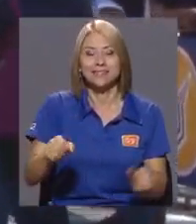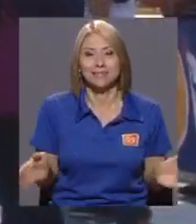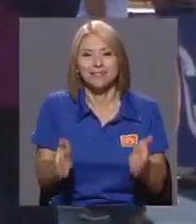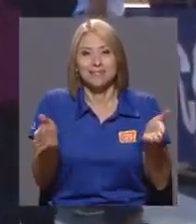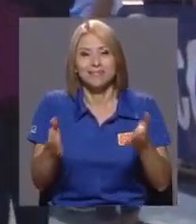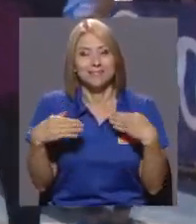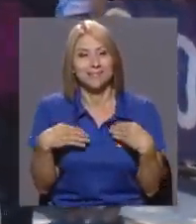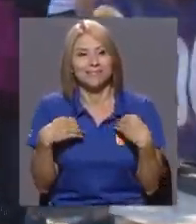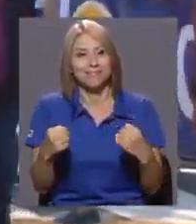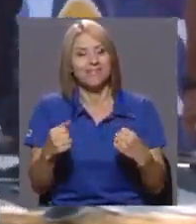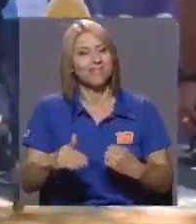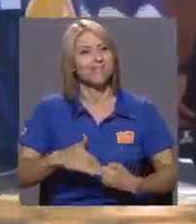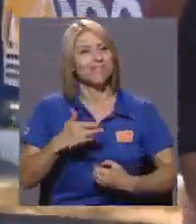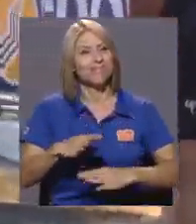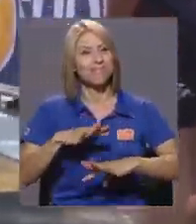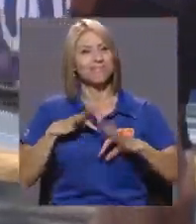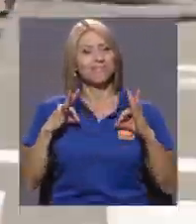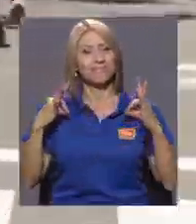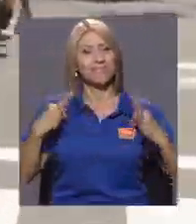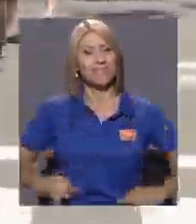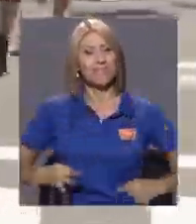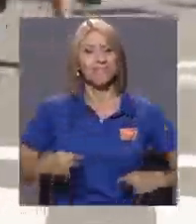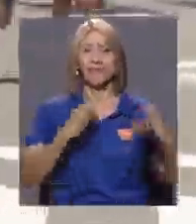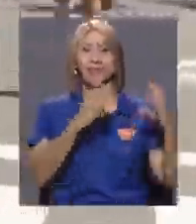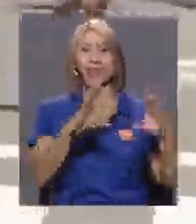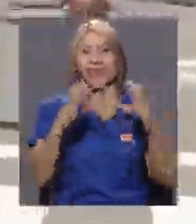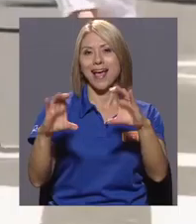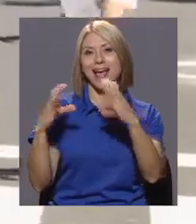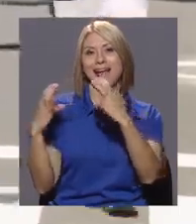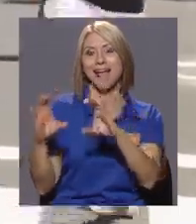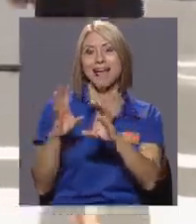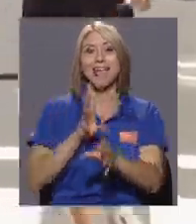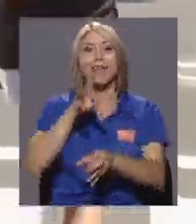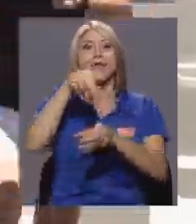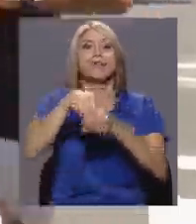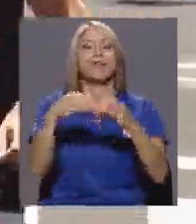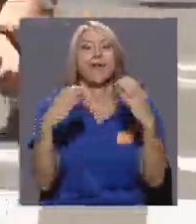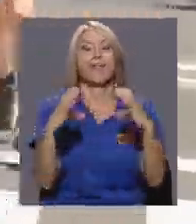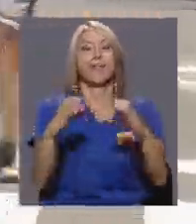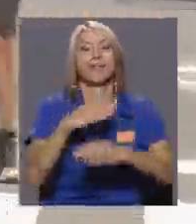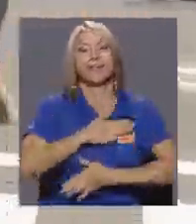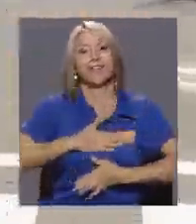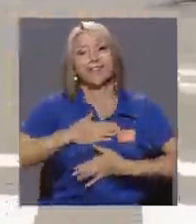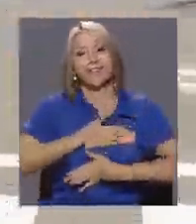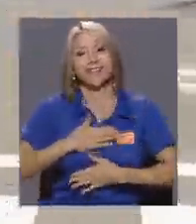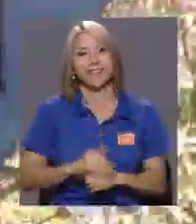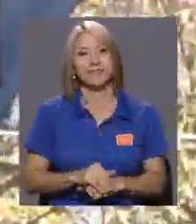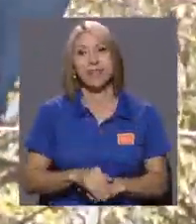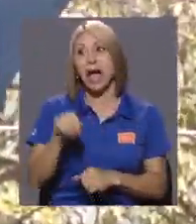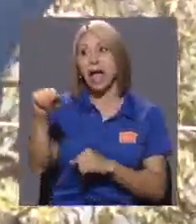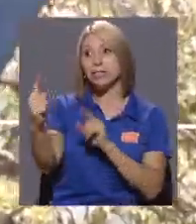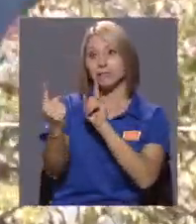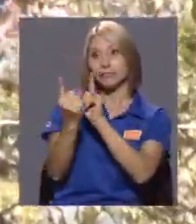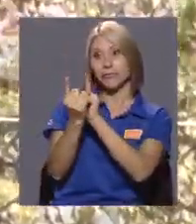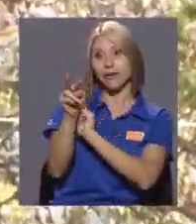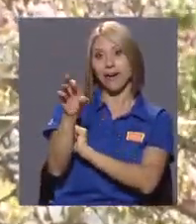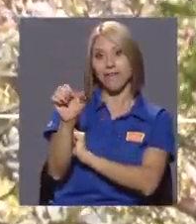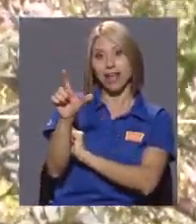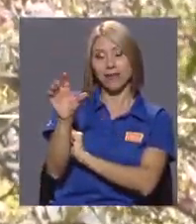el bienestar físico en las distintas categorías, incluyendo la recreativa. Allí nos topamos a don